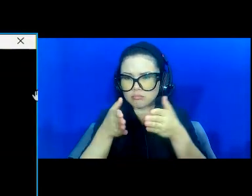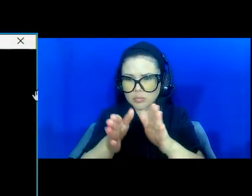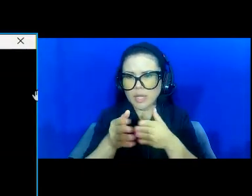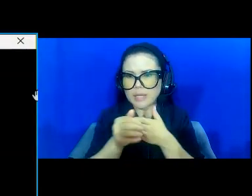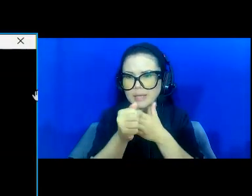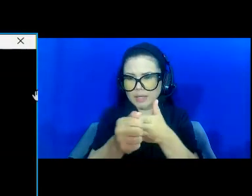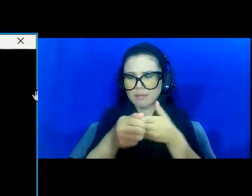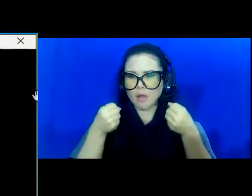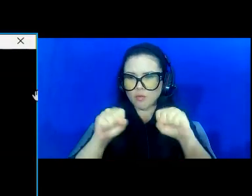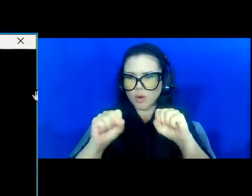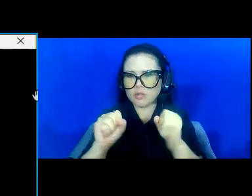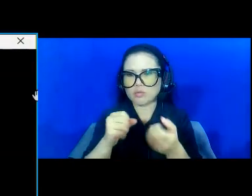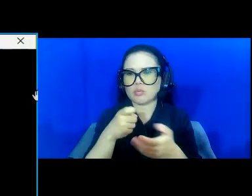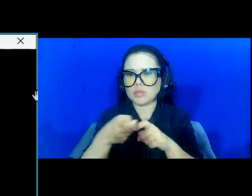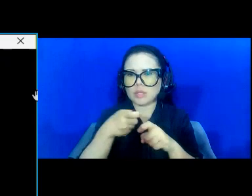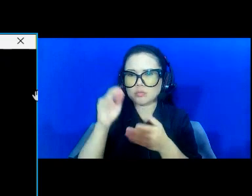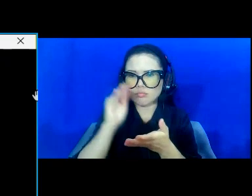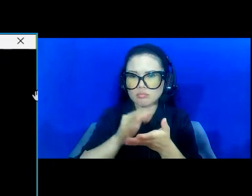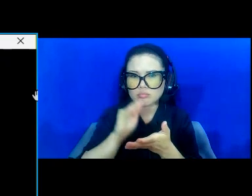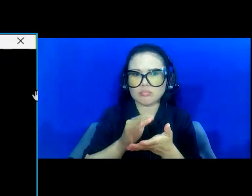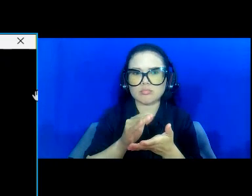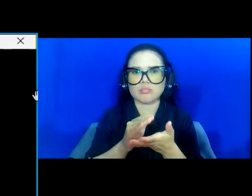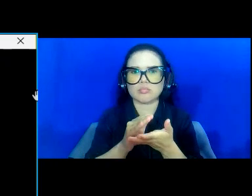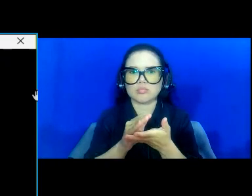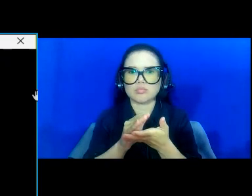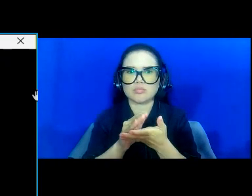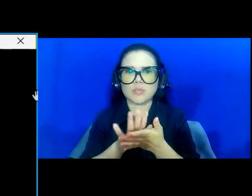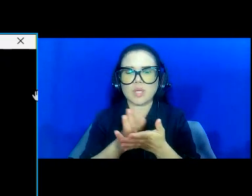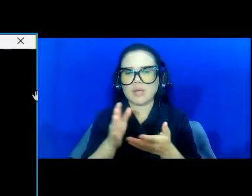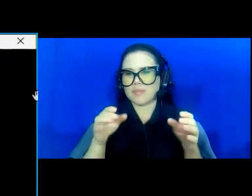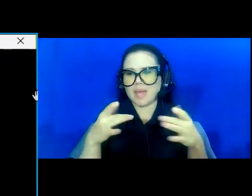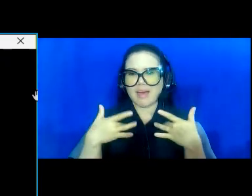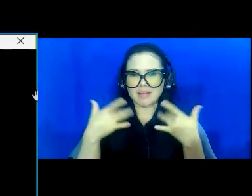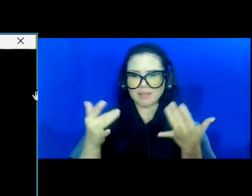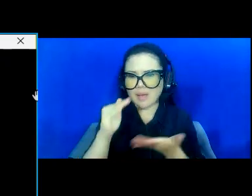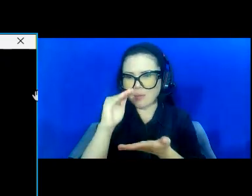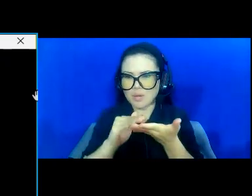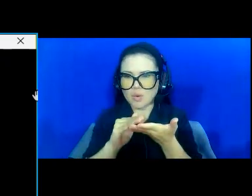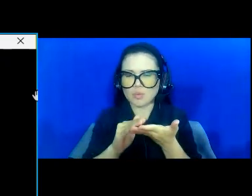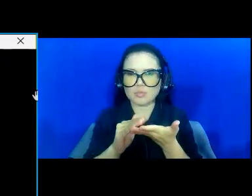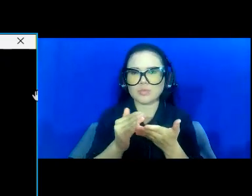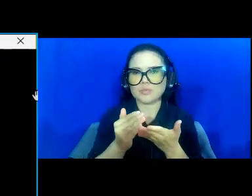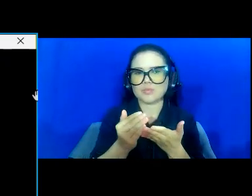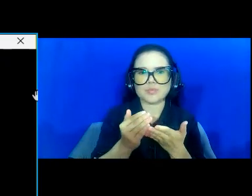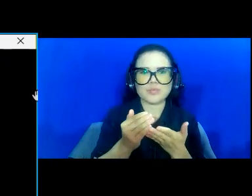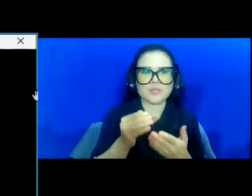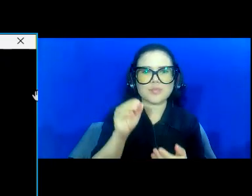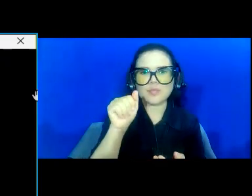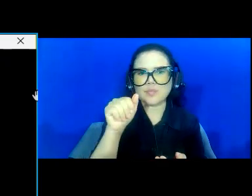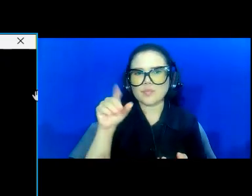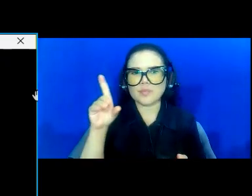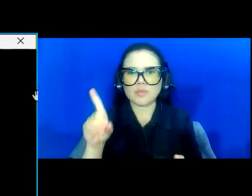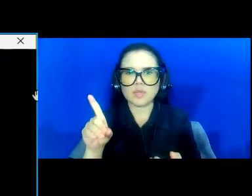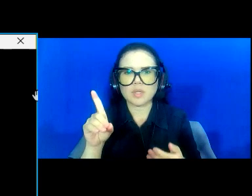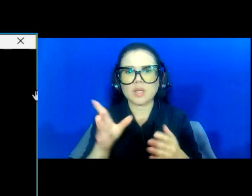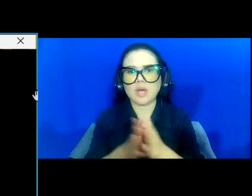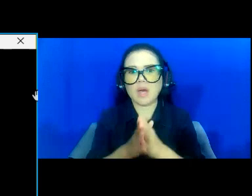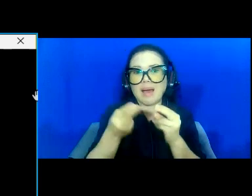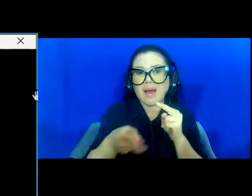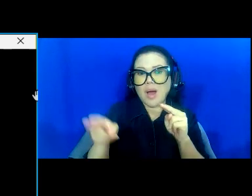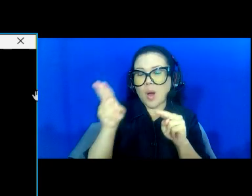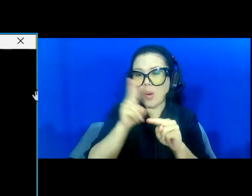A3, A5 y A6, que ya vemos como una menor actividad de 2 entidades por cada una. La A3, aumento en capacidad de atención a mujeres